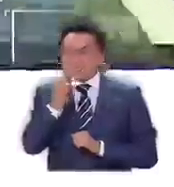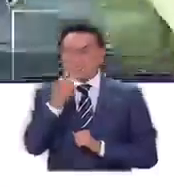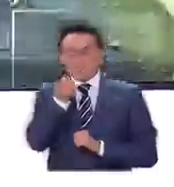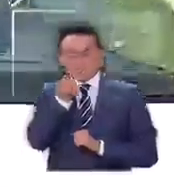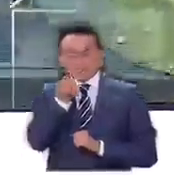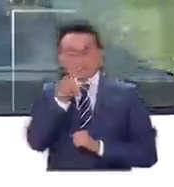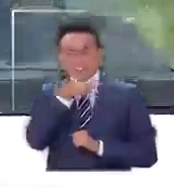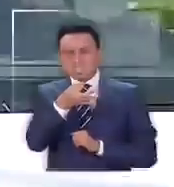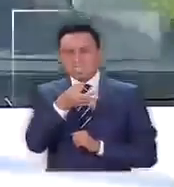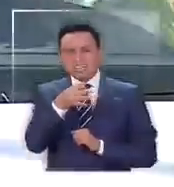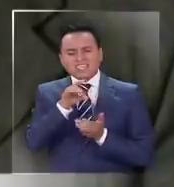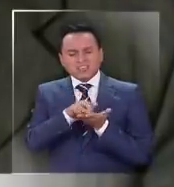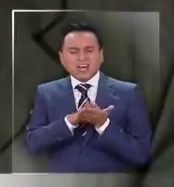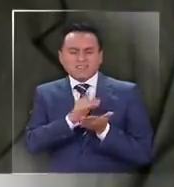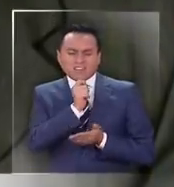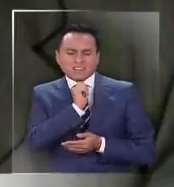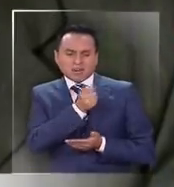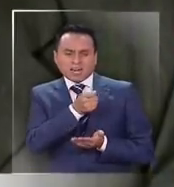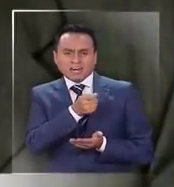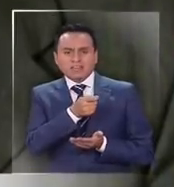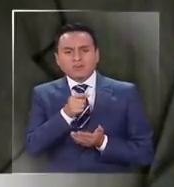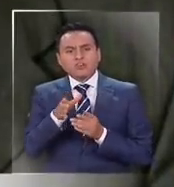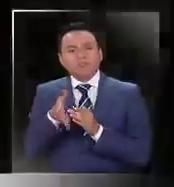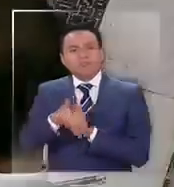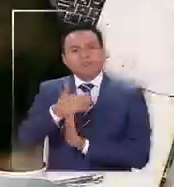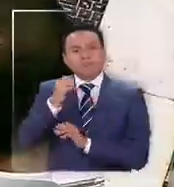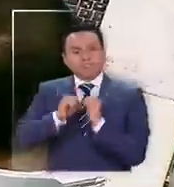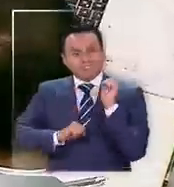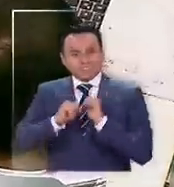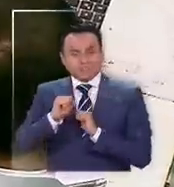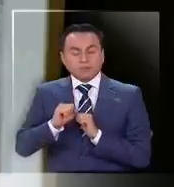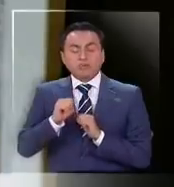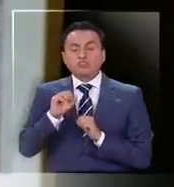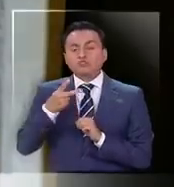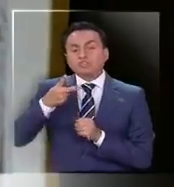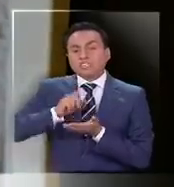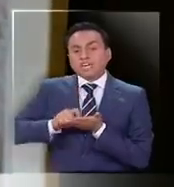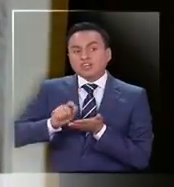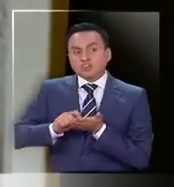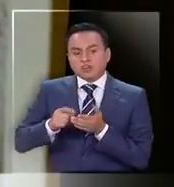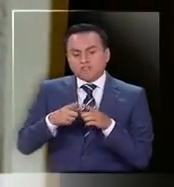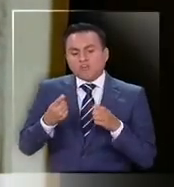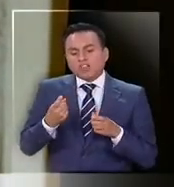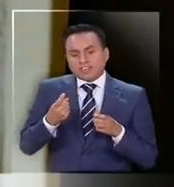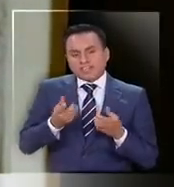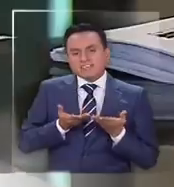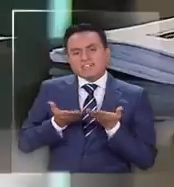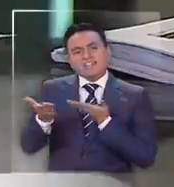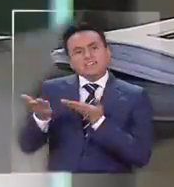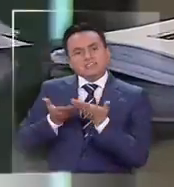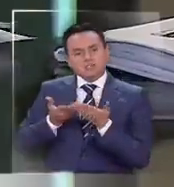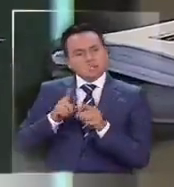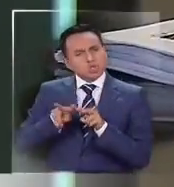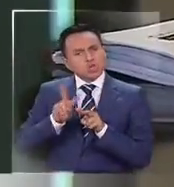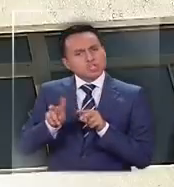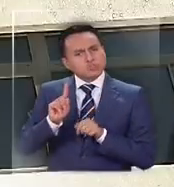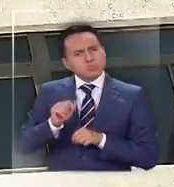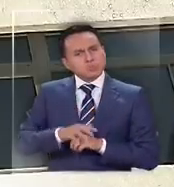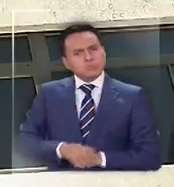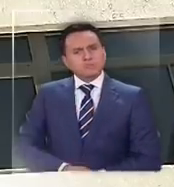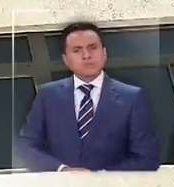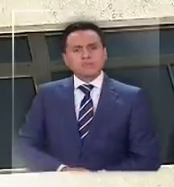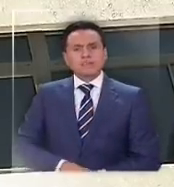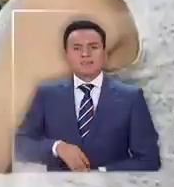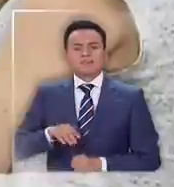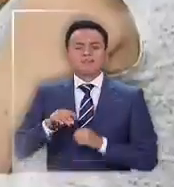esos dineros se le adeudaban a Wagner tras dejar la empresa. Y fue por eso que el ex subsecretario emitió boletas por servicios que no prestó.